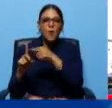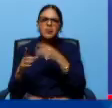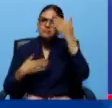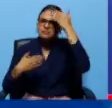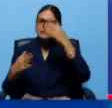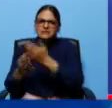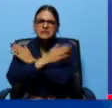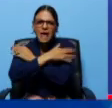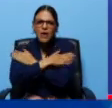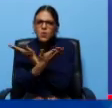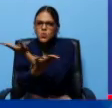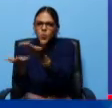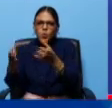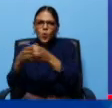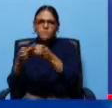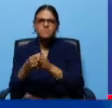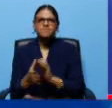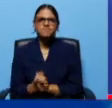saludo.